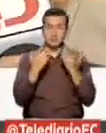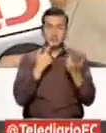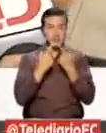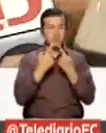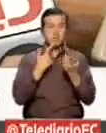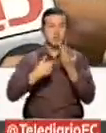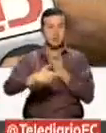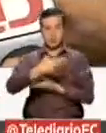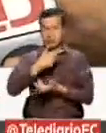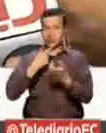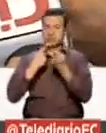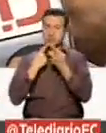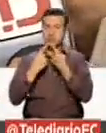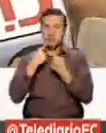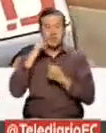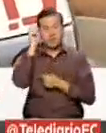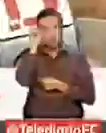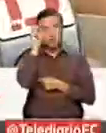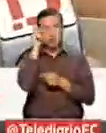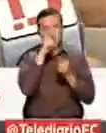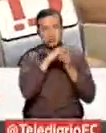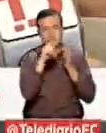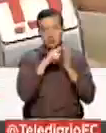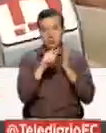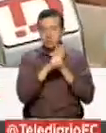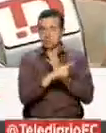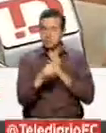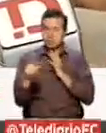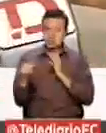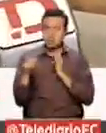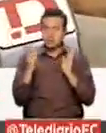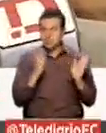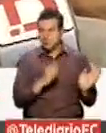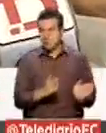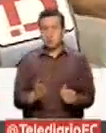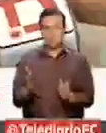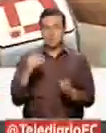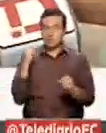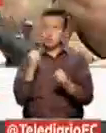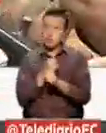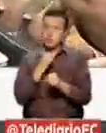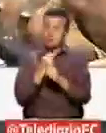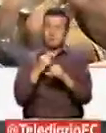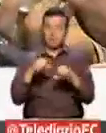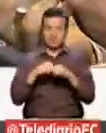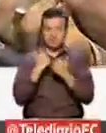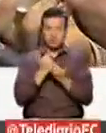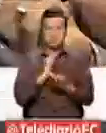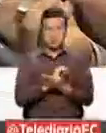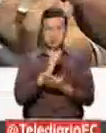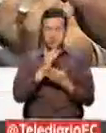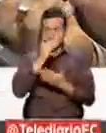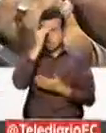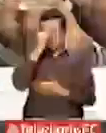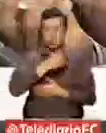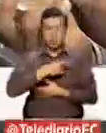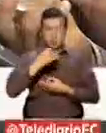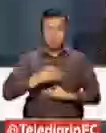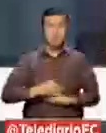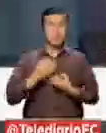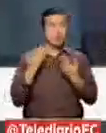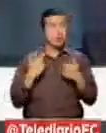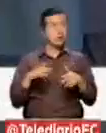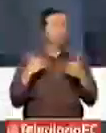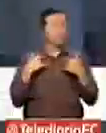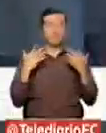conversaciones, obviamente, diferentes puntos de vista, pero creo que es parte de la labor parlamentaria. No hay una posición del bloque conjunta.